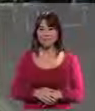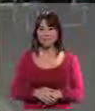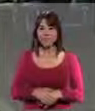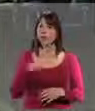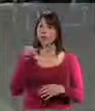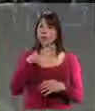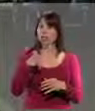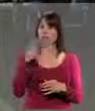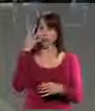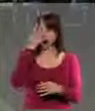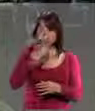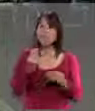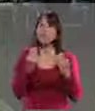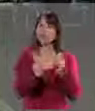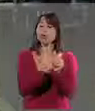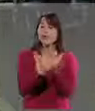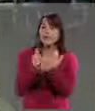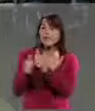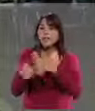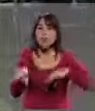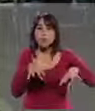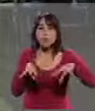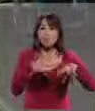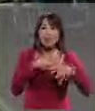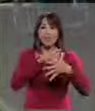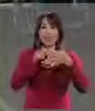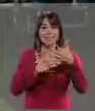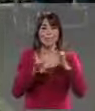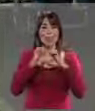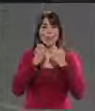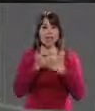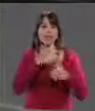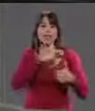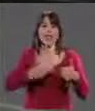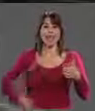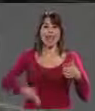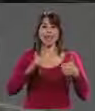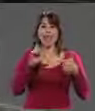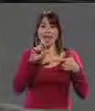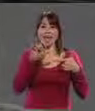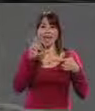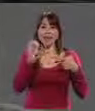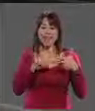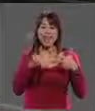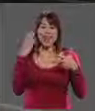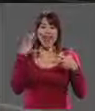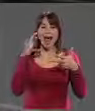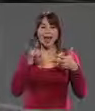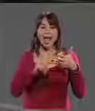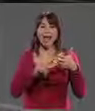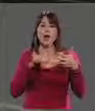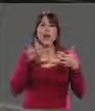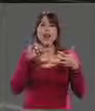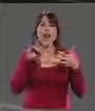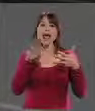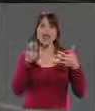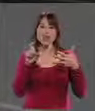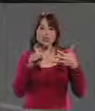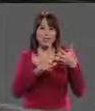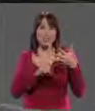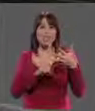que es de Alajuela. Es un torneo bastante bonito, muy competitivo. Somos 5 equipos, Heredia, Élite, Gigantes de